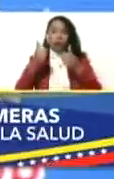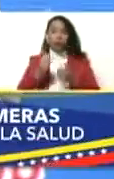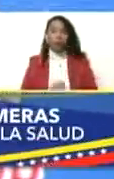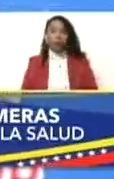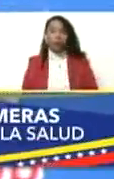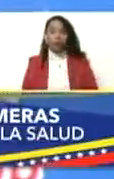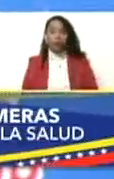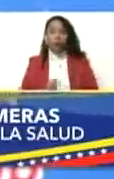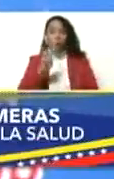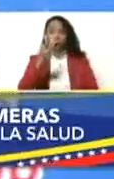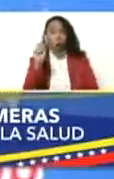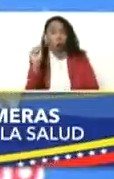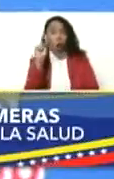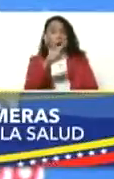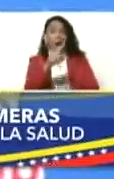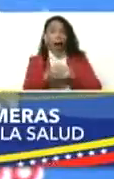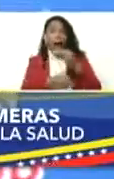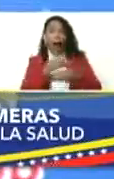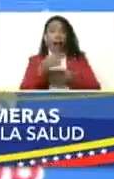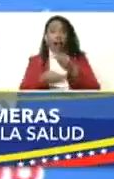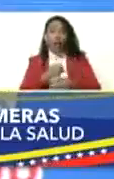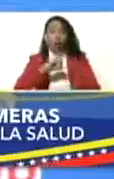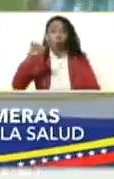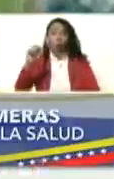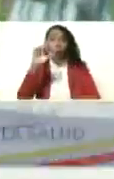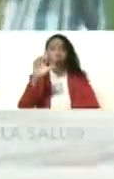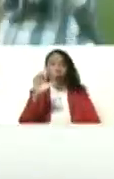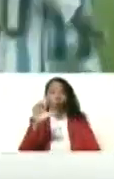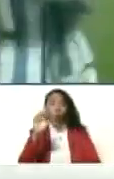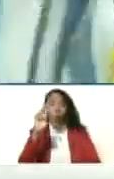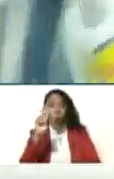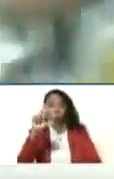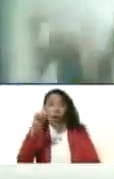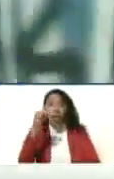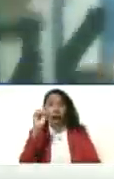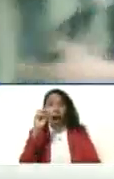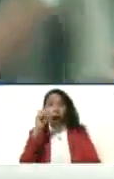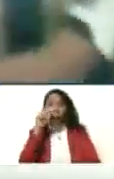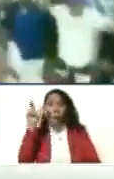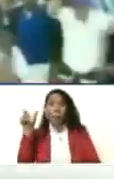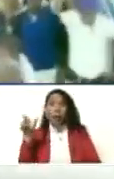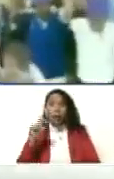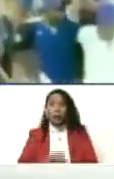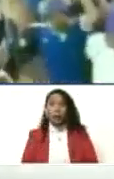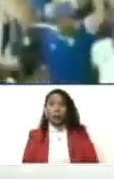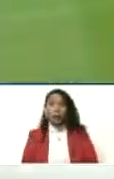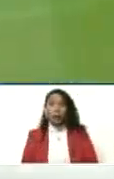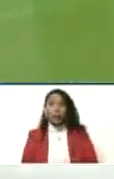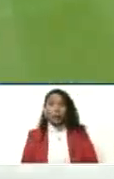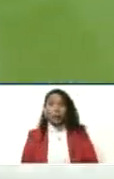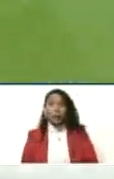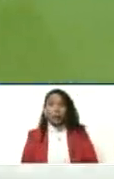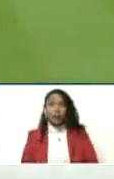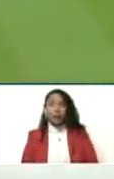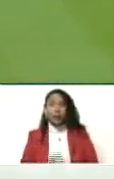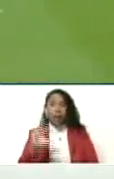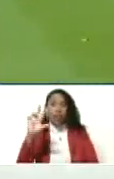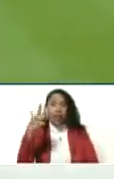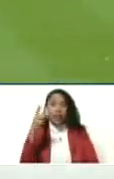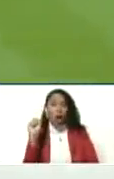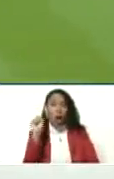Los dos goles que metió Julián Álvarez es un gol de antología. Y el tercer